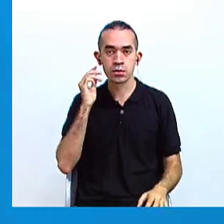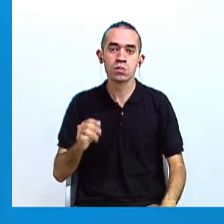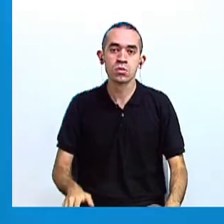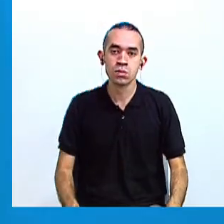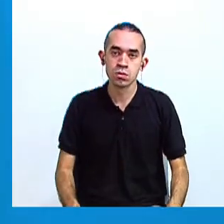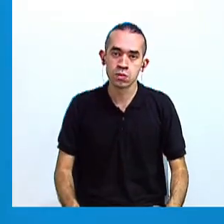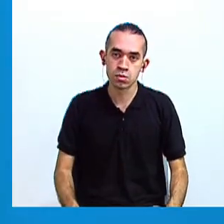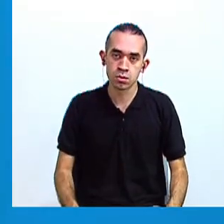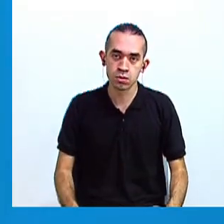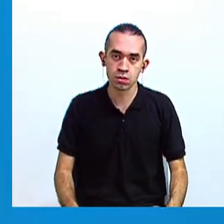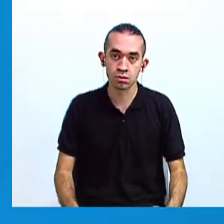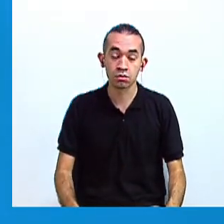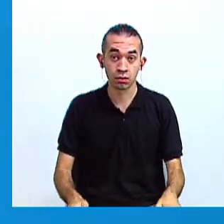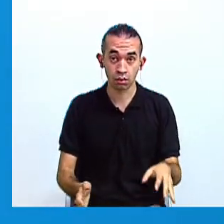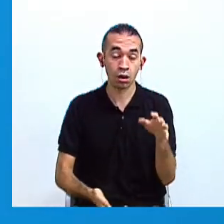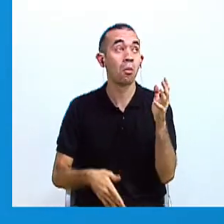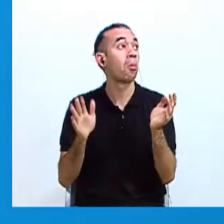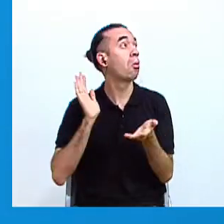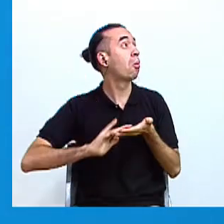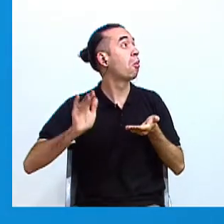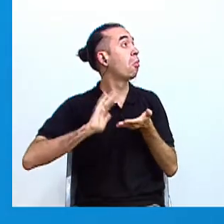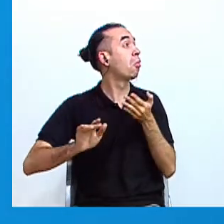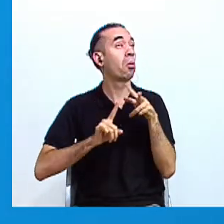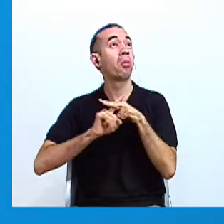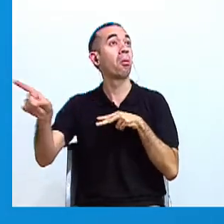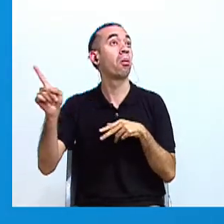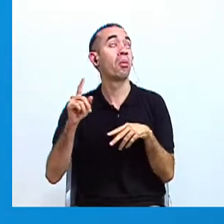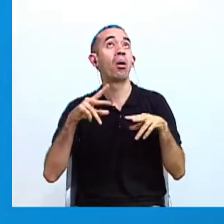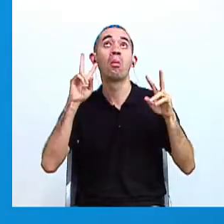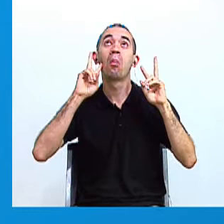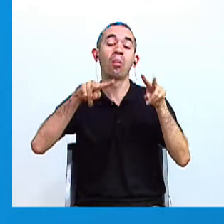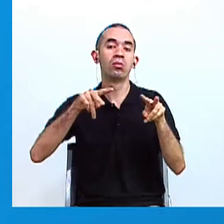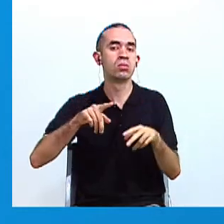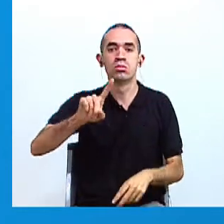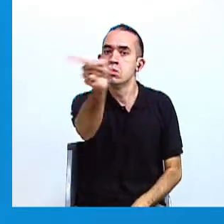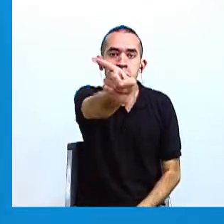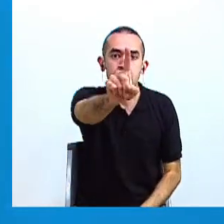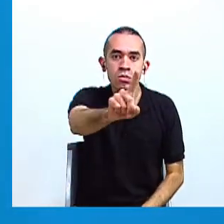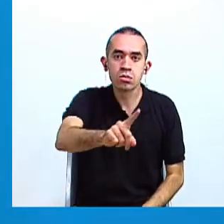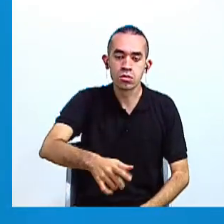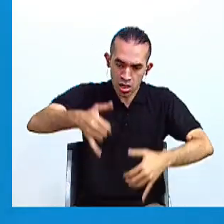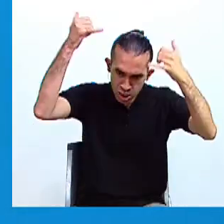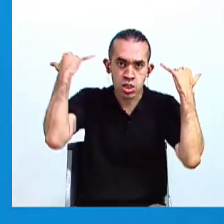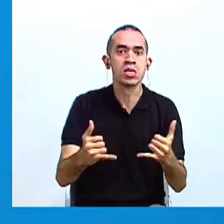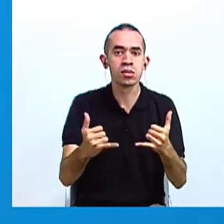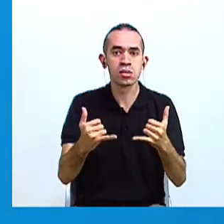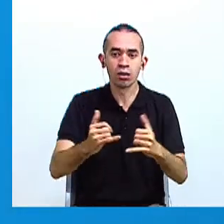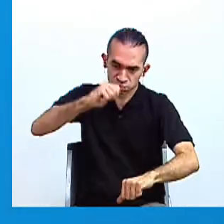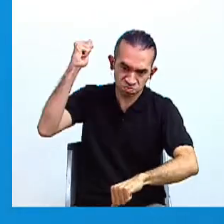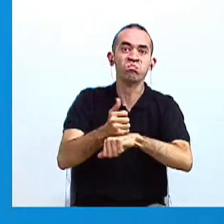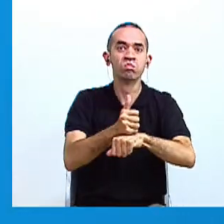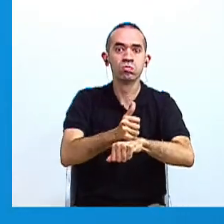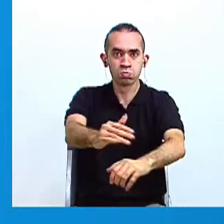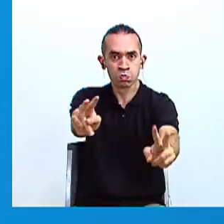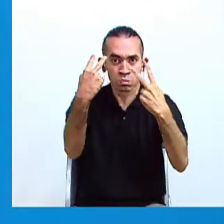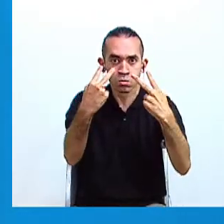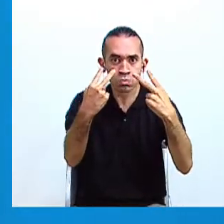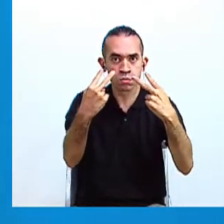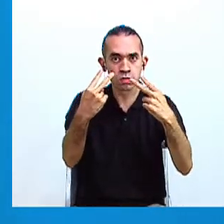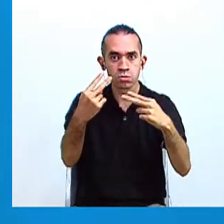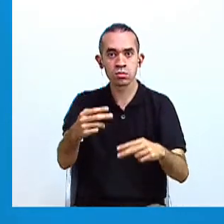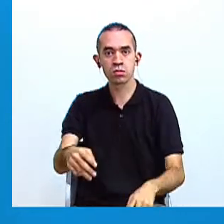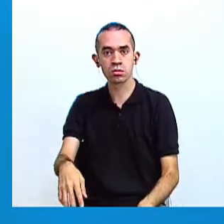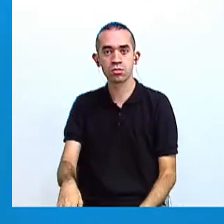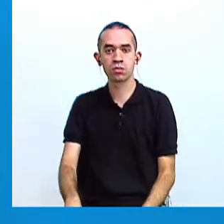We will not let you get away with this. Right here, right now, is where we draw the line. The world